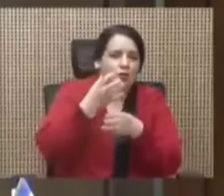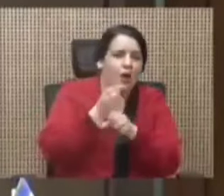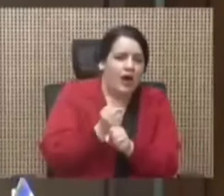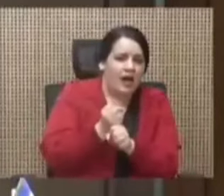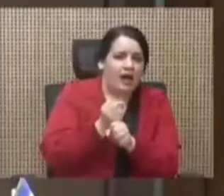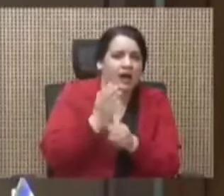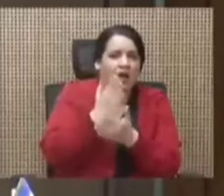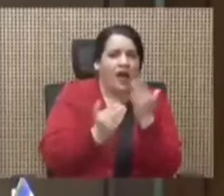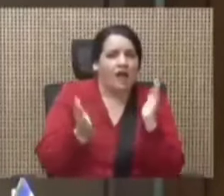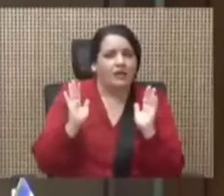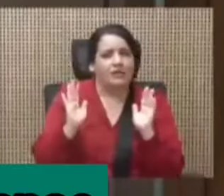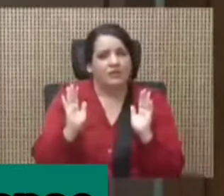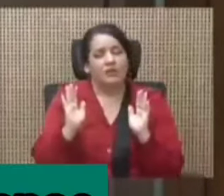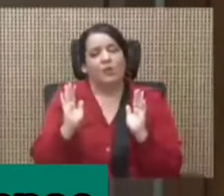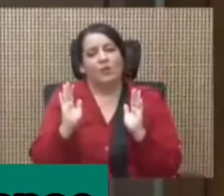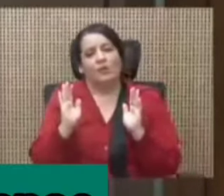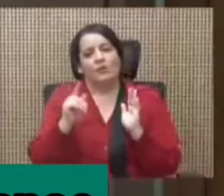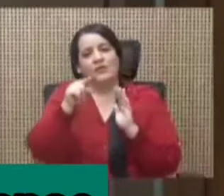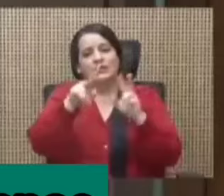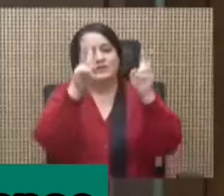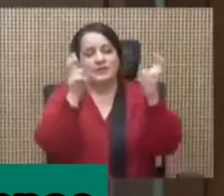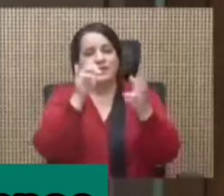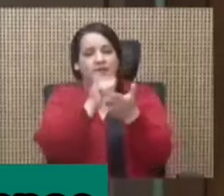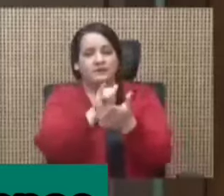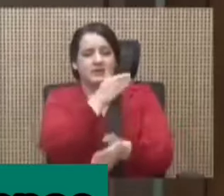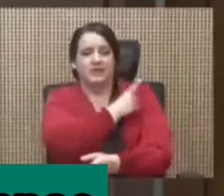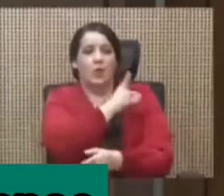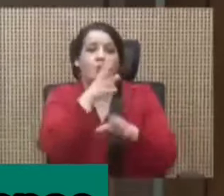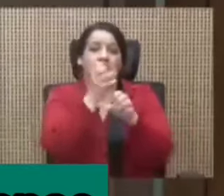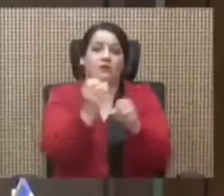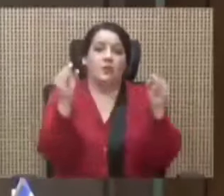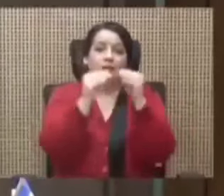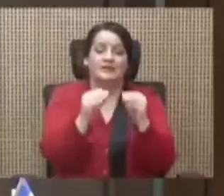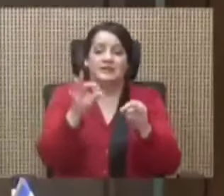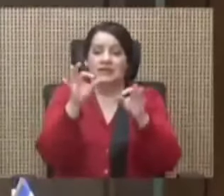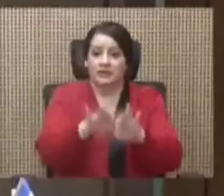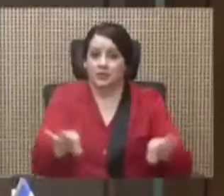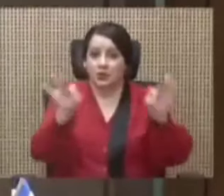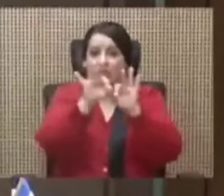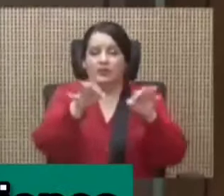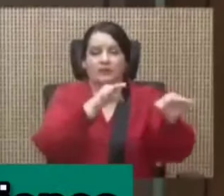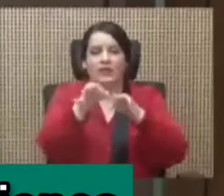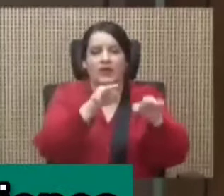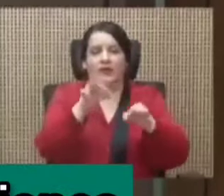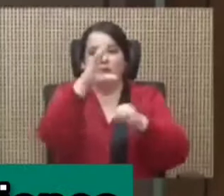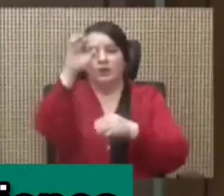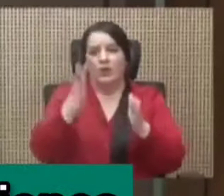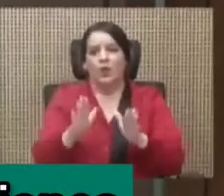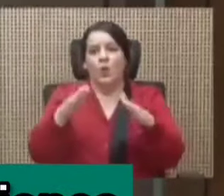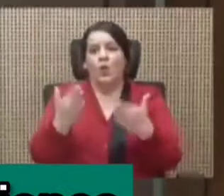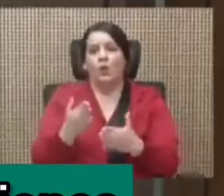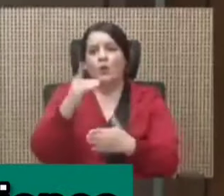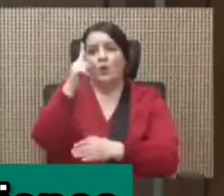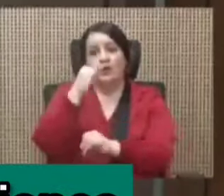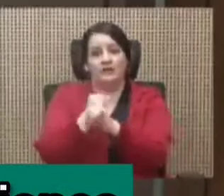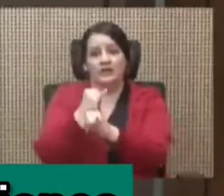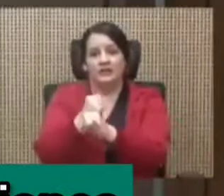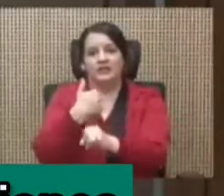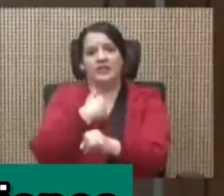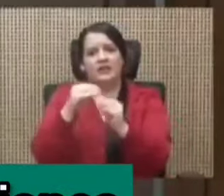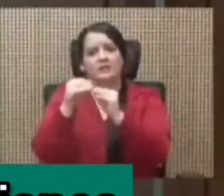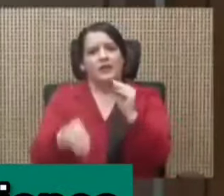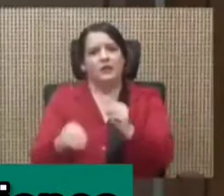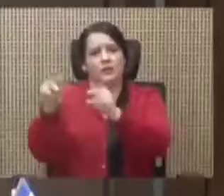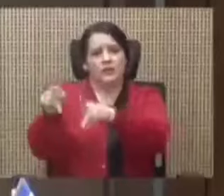bien se han creado más, porque es importante explicarle al costarricense cómo una institución que tiene menos personal tiene